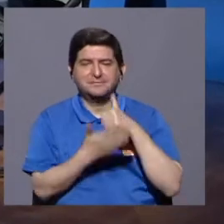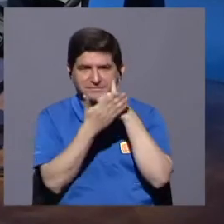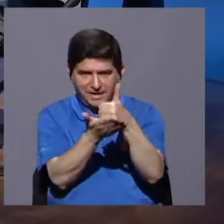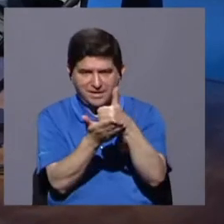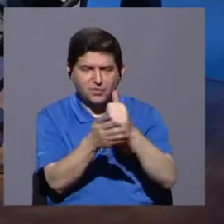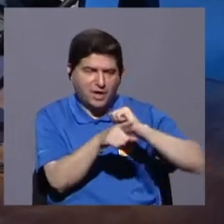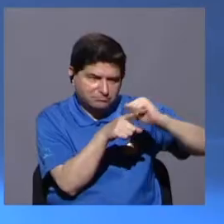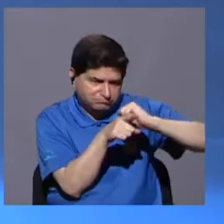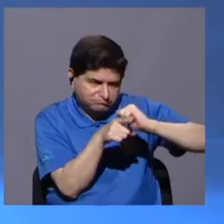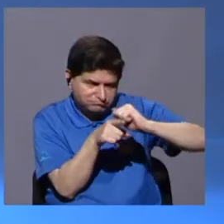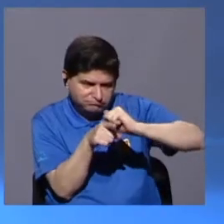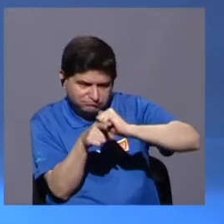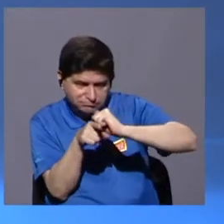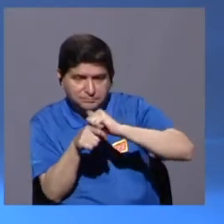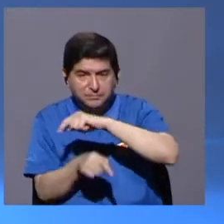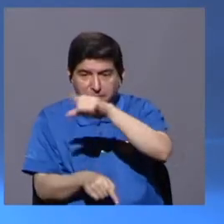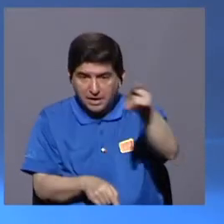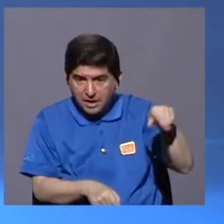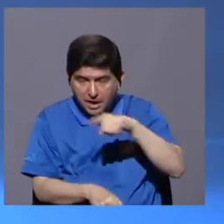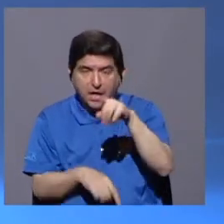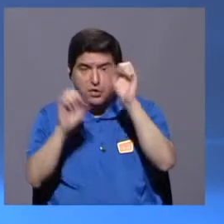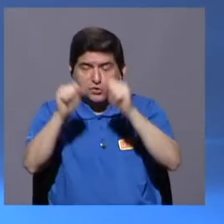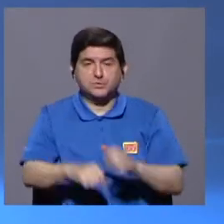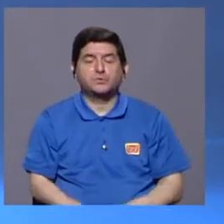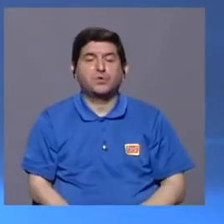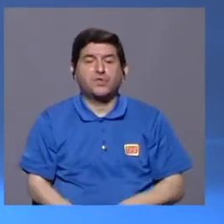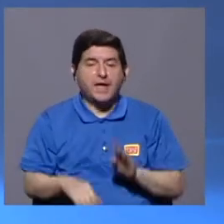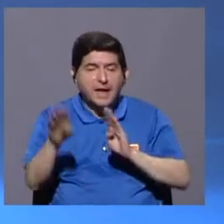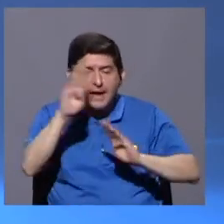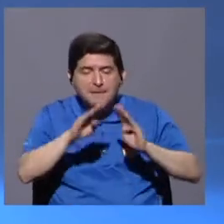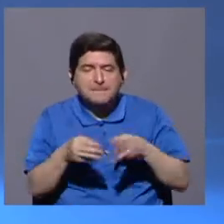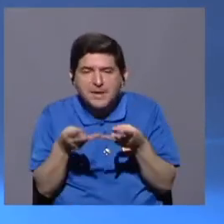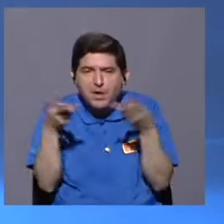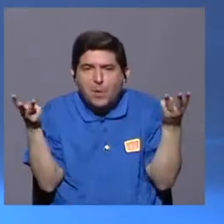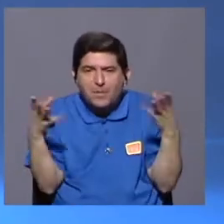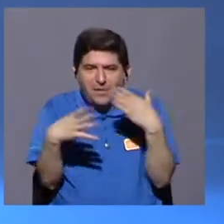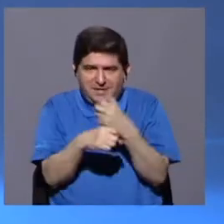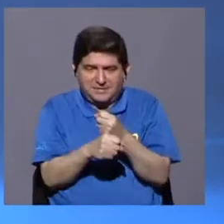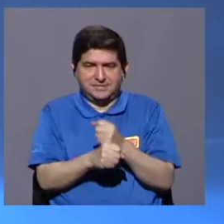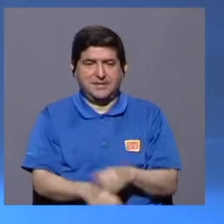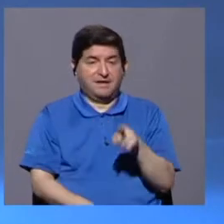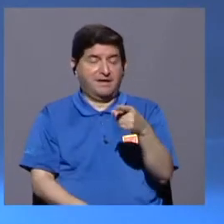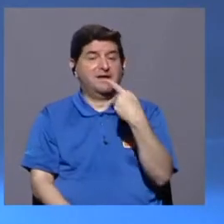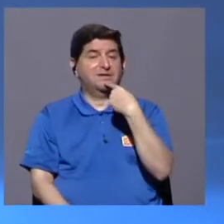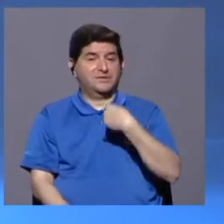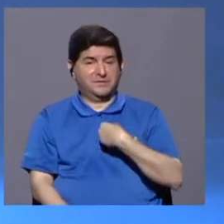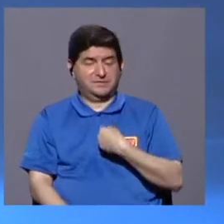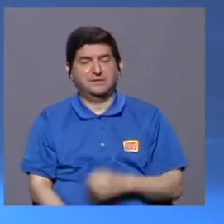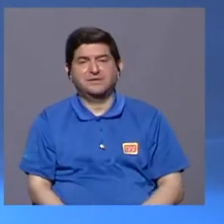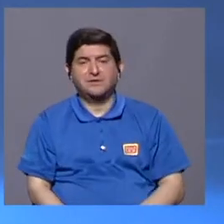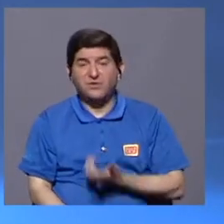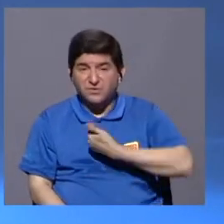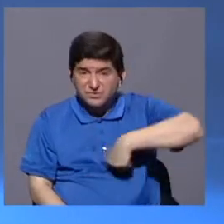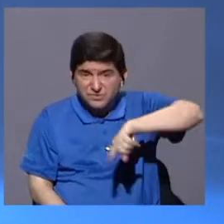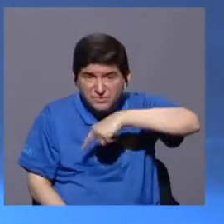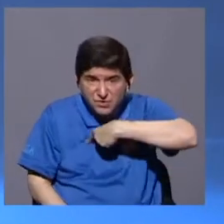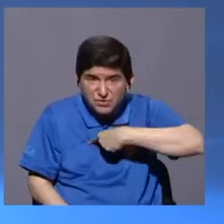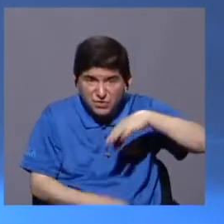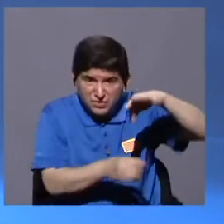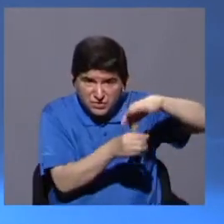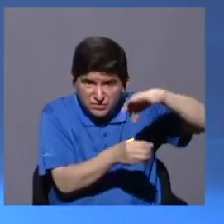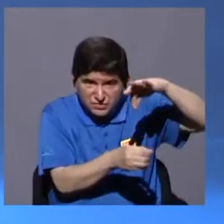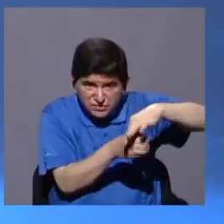dar capacitaciones para que ellos hagan bioinsumos. Porque ellos nos dijeron, nosotros, si vamos a